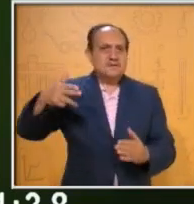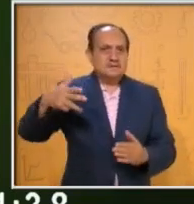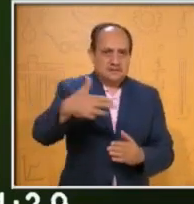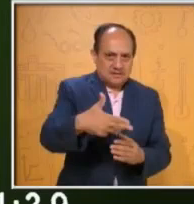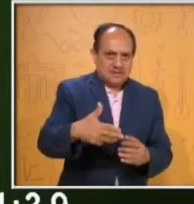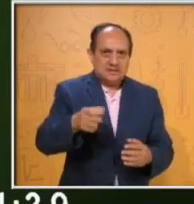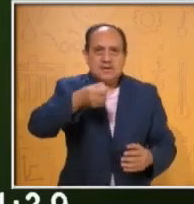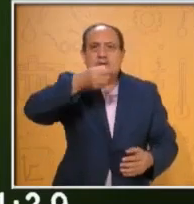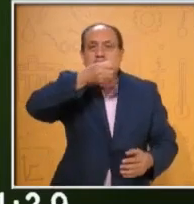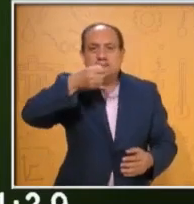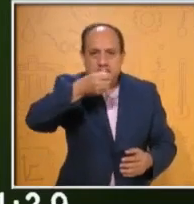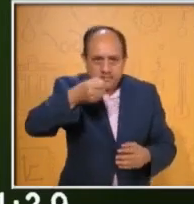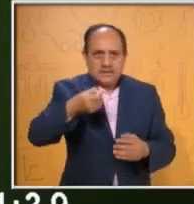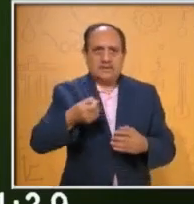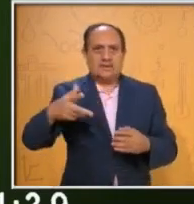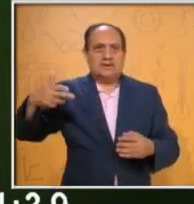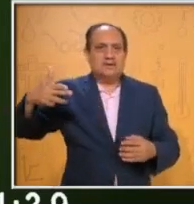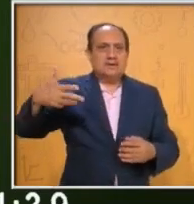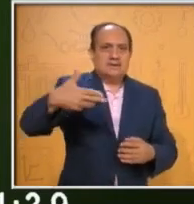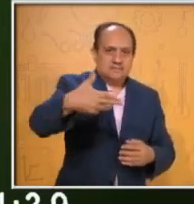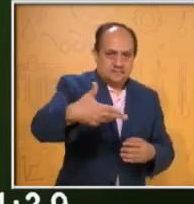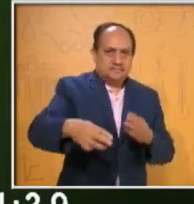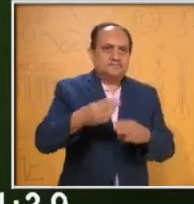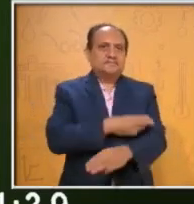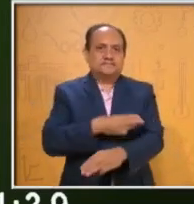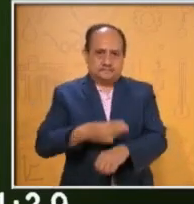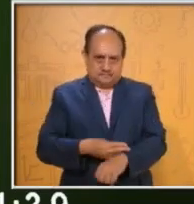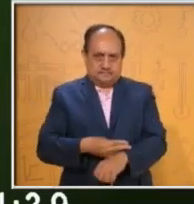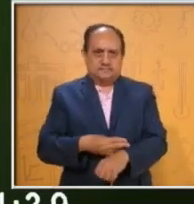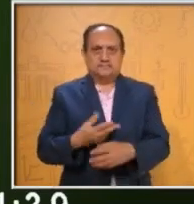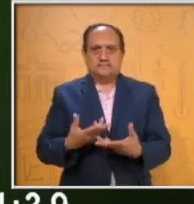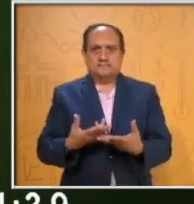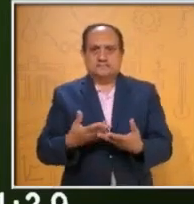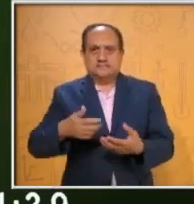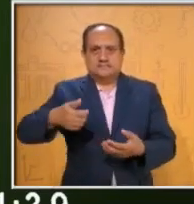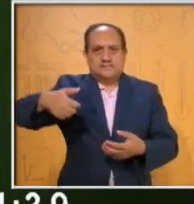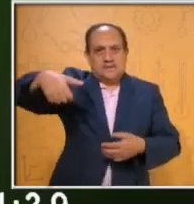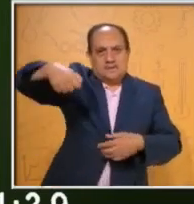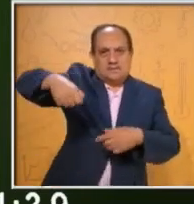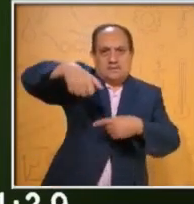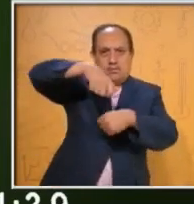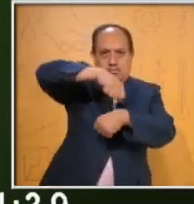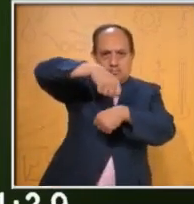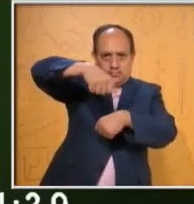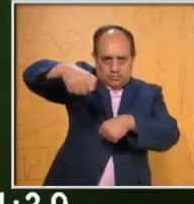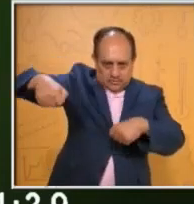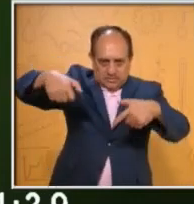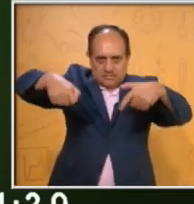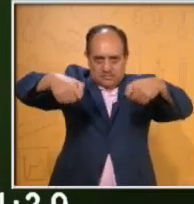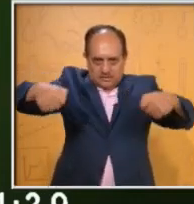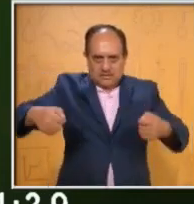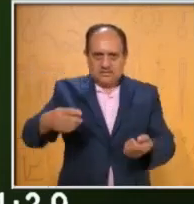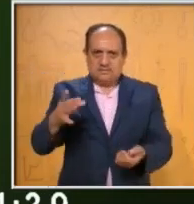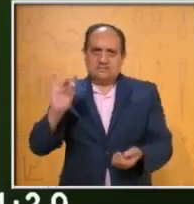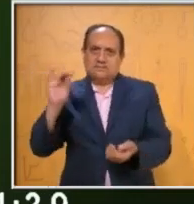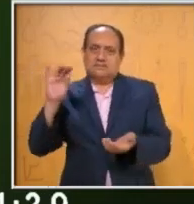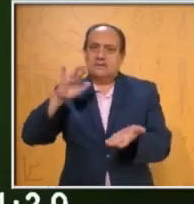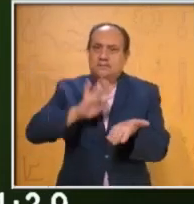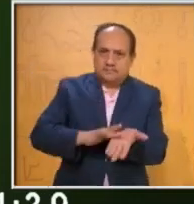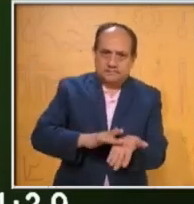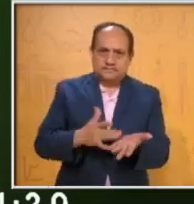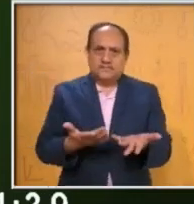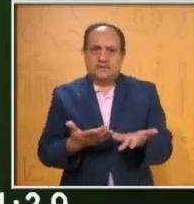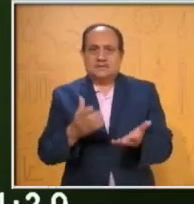una vela, pinzas de madera, horquillas, como nosotros le llamamos, pegamento y